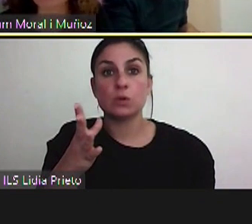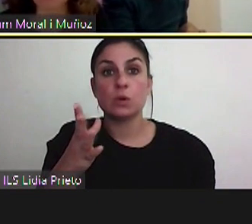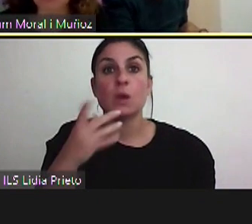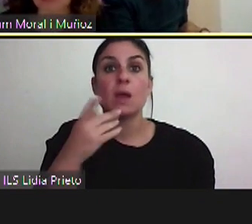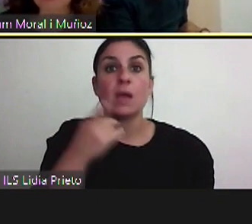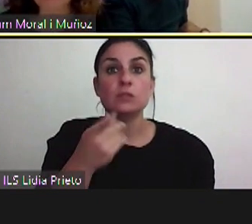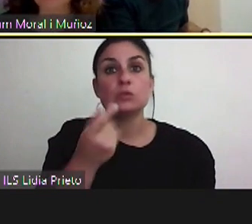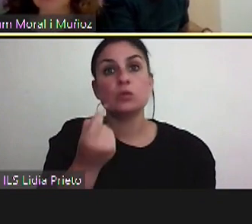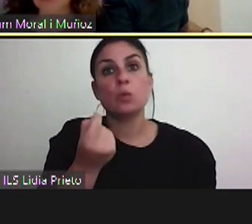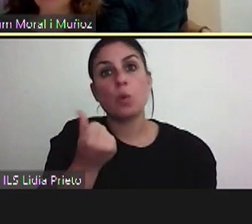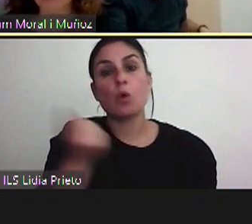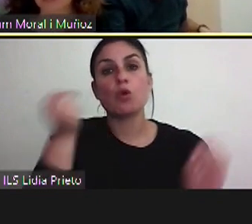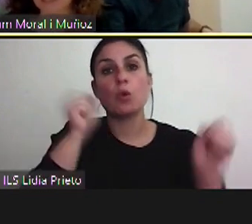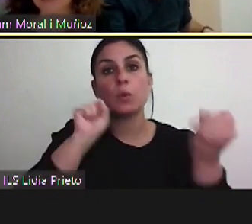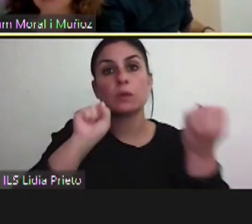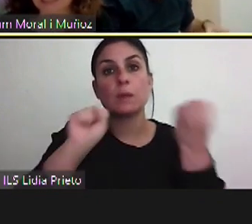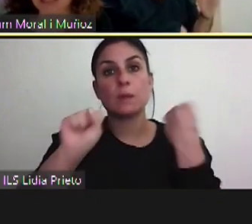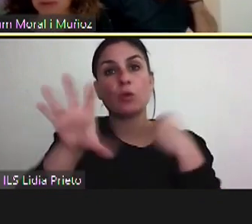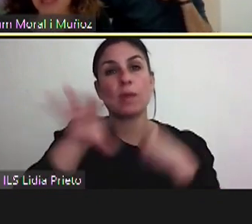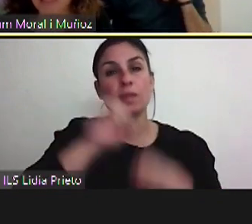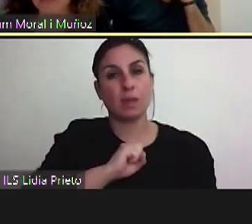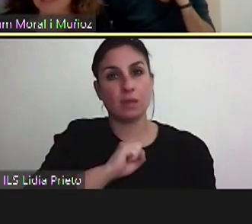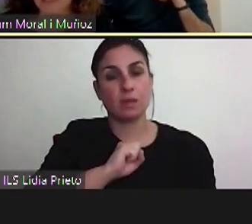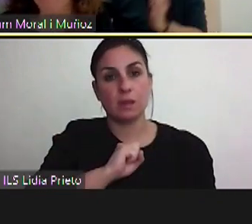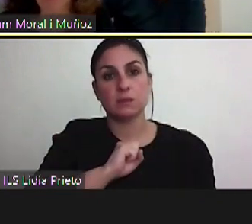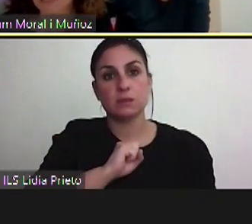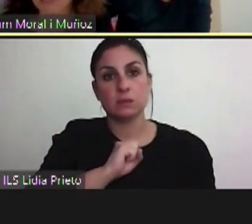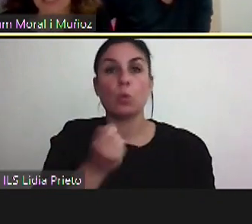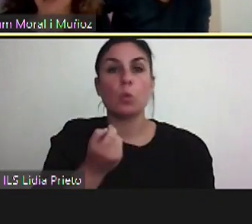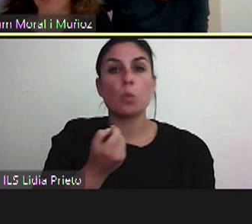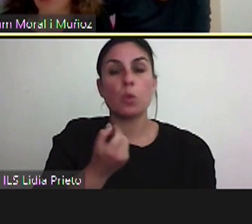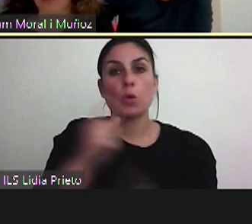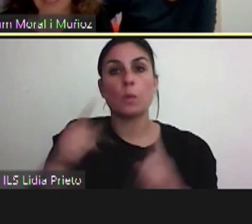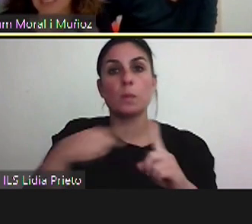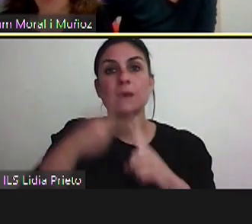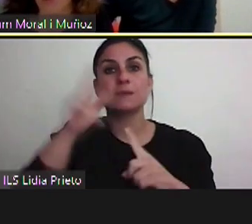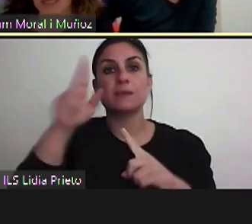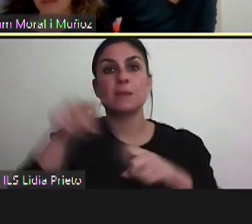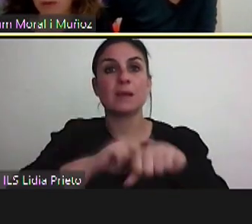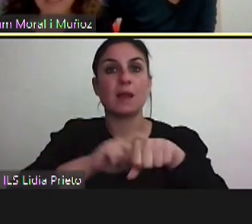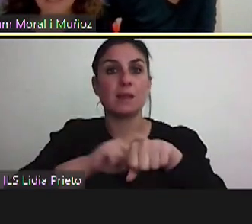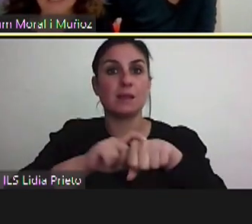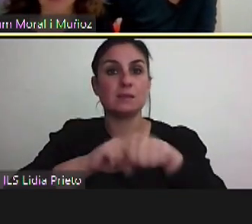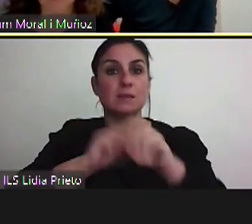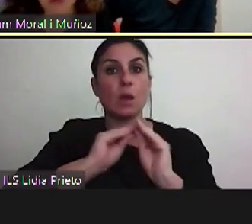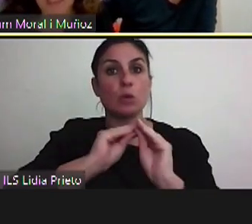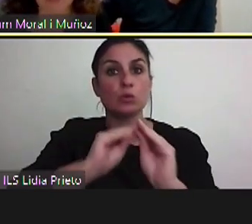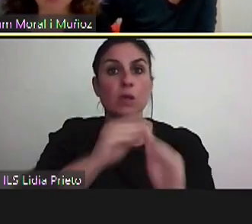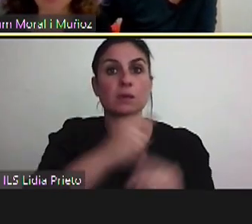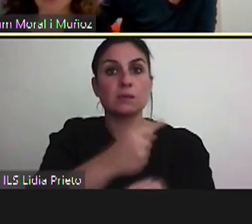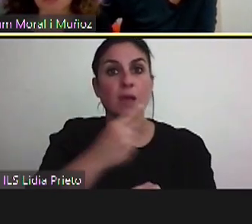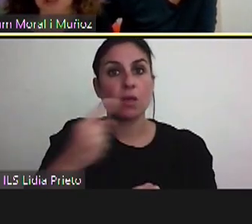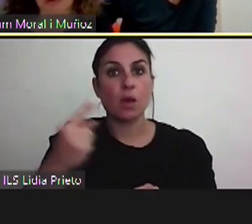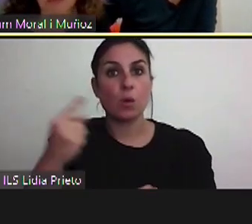un poquito el comportamiento, ¿no? Entender las características propias y la forma de estar en el mundo que cada uno tenemos, ¿no? Entonces, pero sí